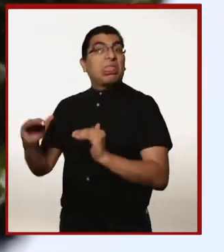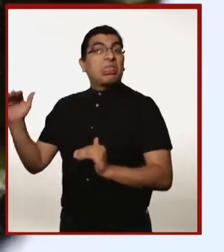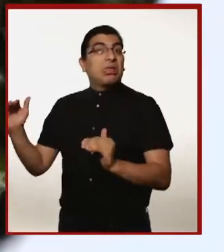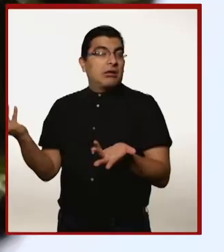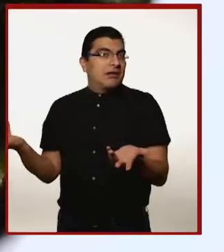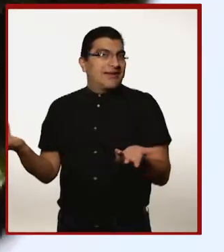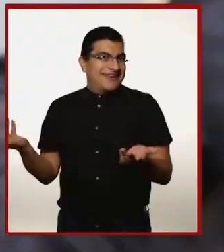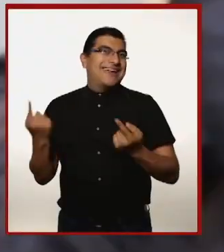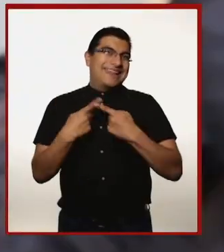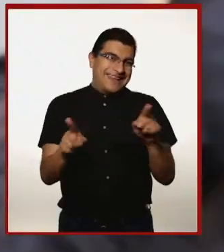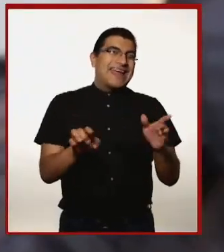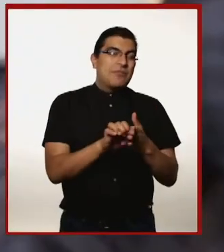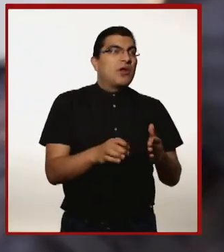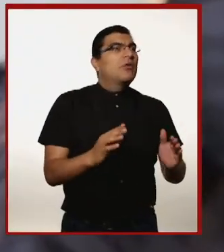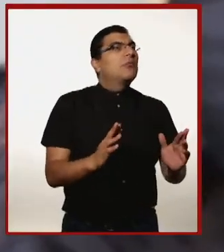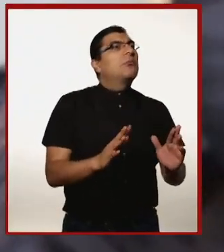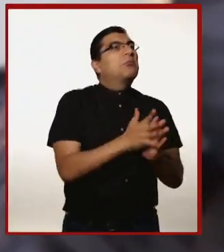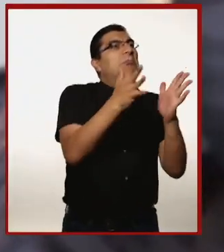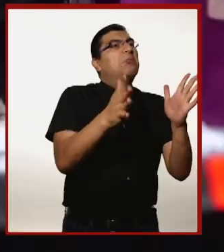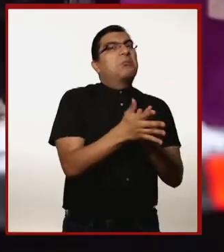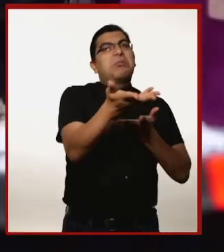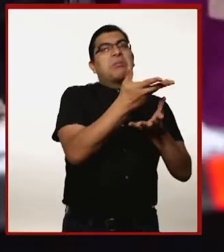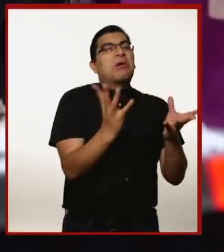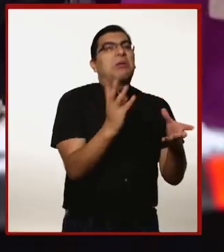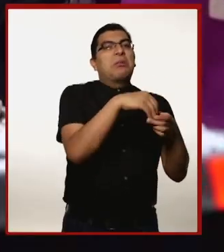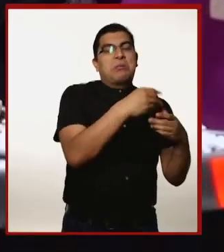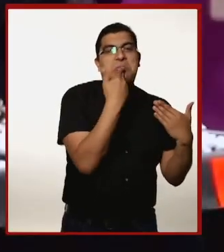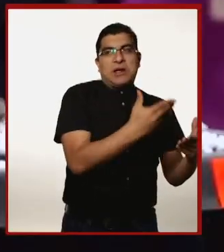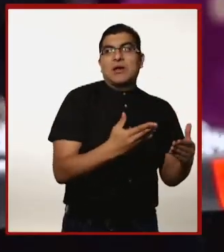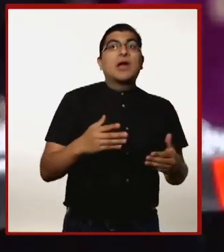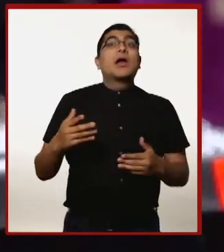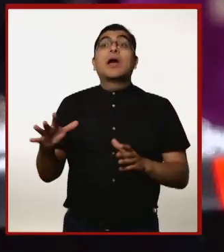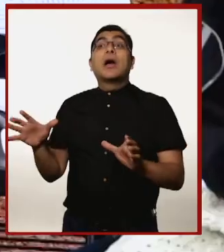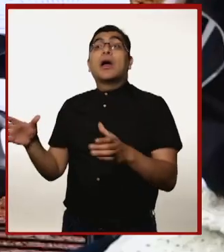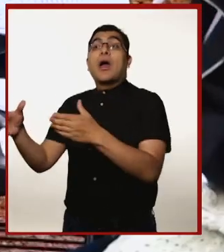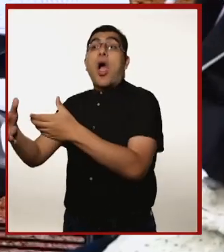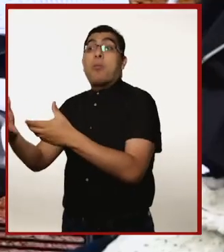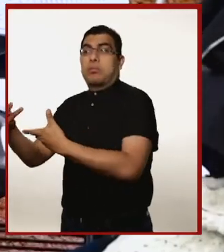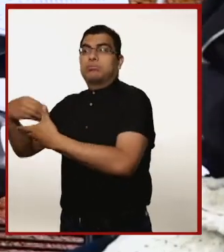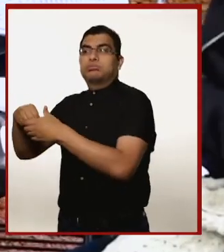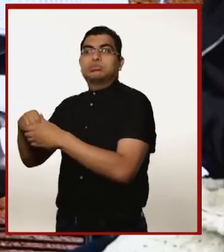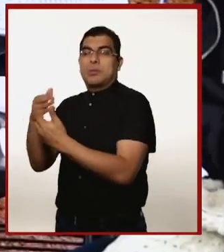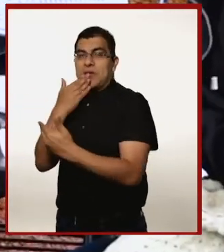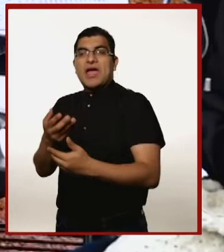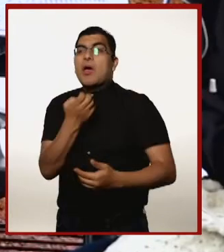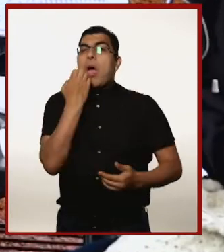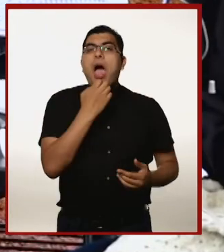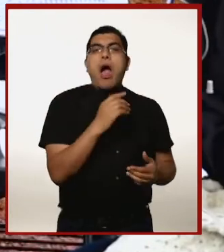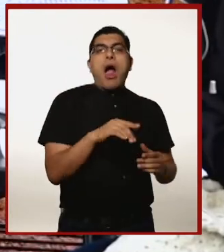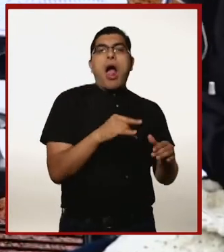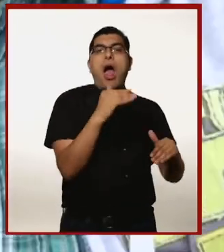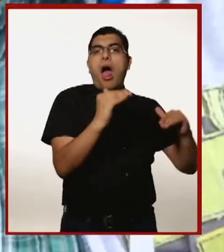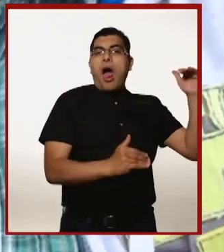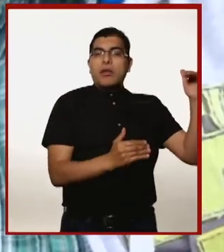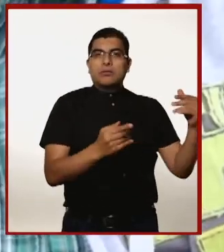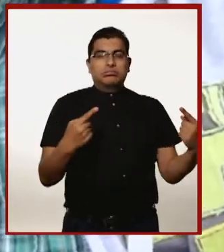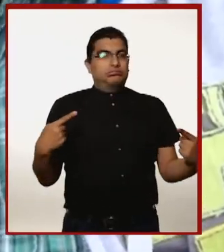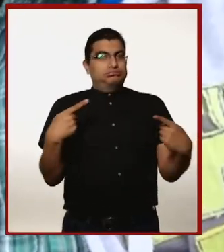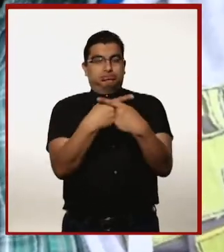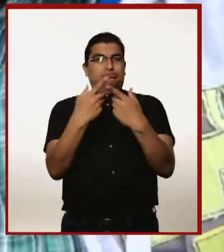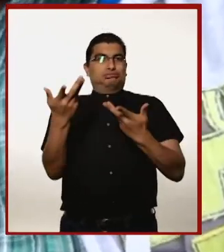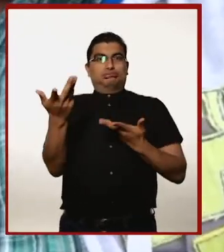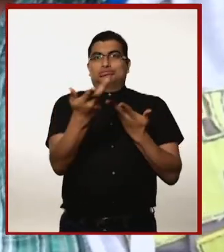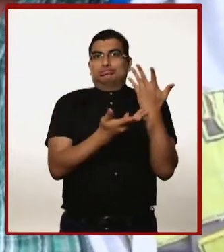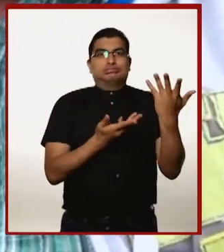el entorno, o al revés, si hablamos de participación y de inclusión y en la comunidad lo vivimos, pero la escuela no lo practica, entonces hay